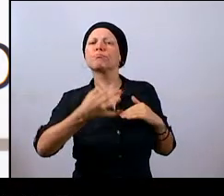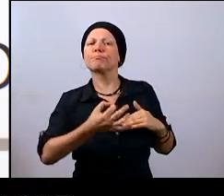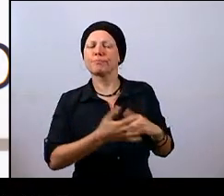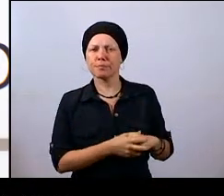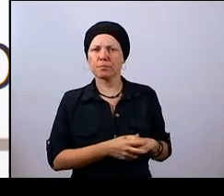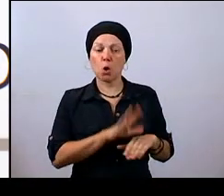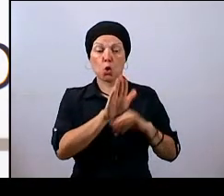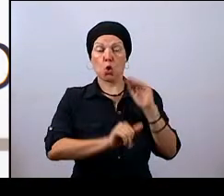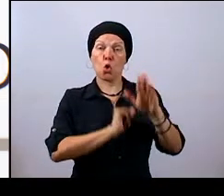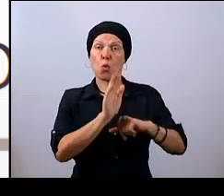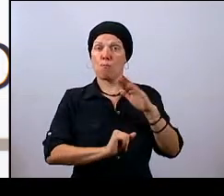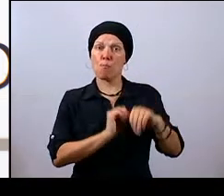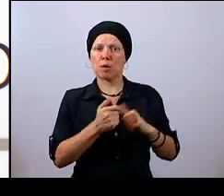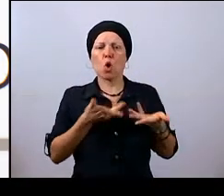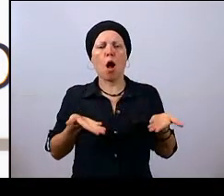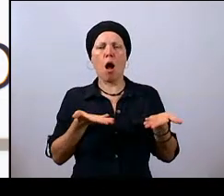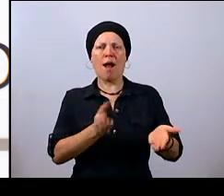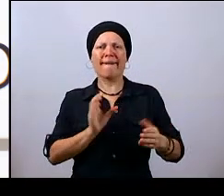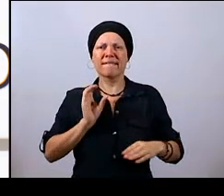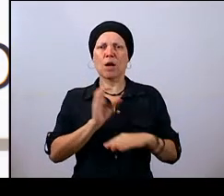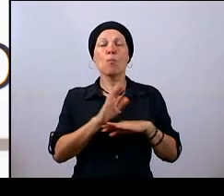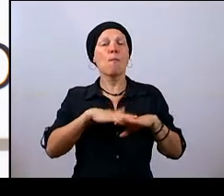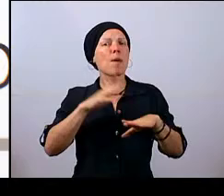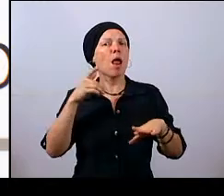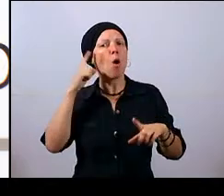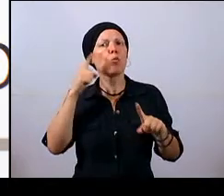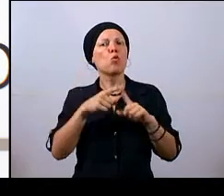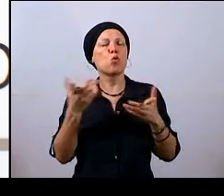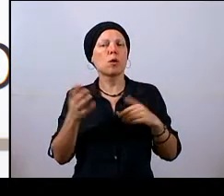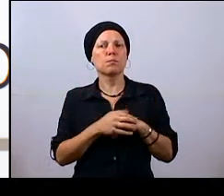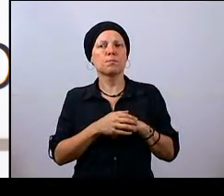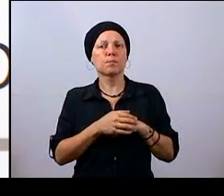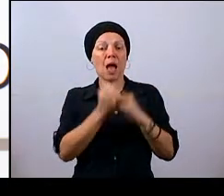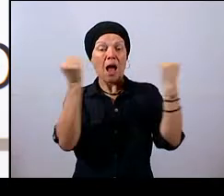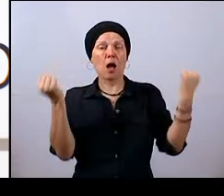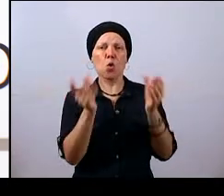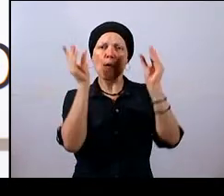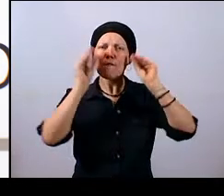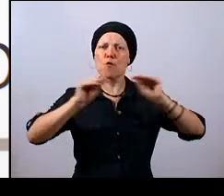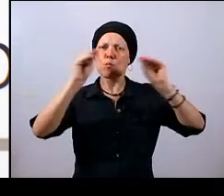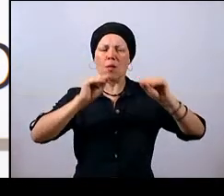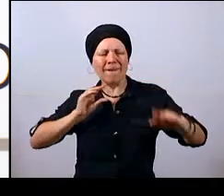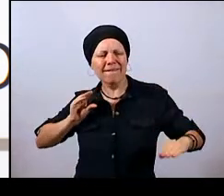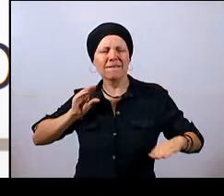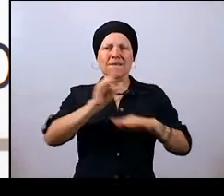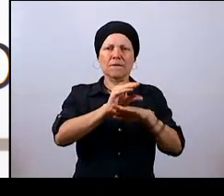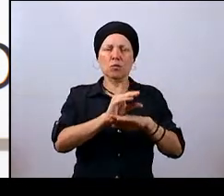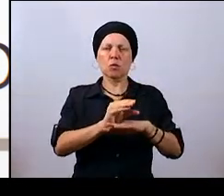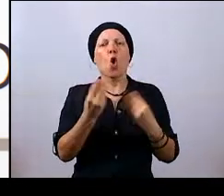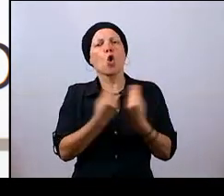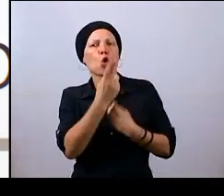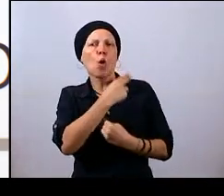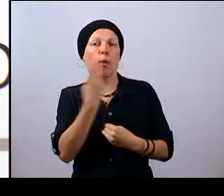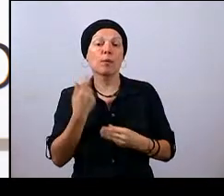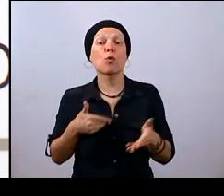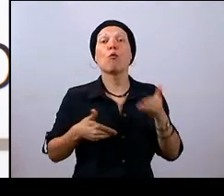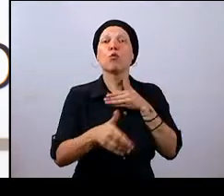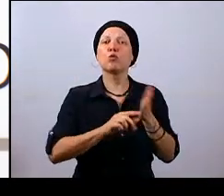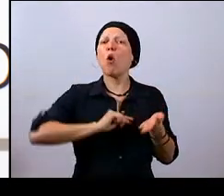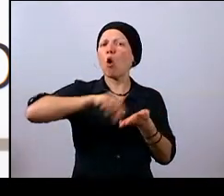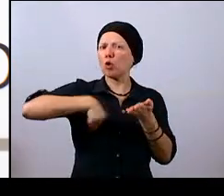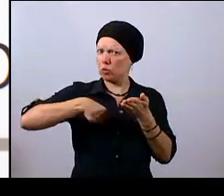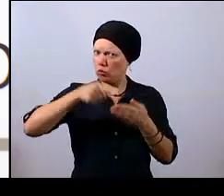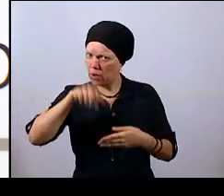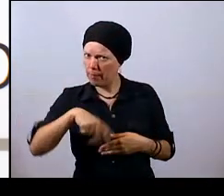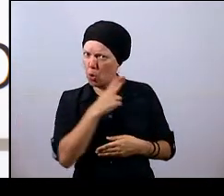la convocatoria de ayudas para financiar acciones formativas con compromiso de contratación.